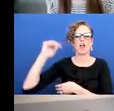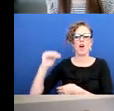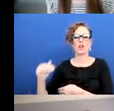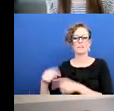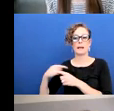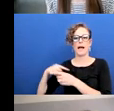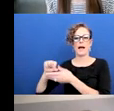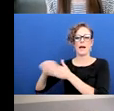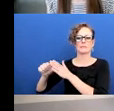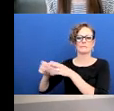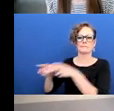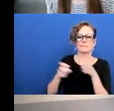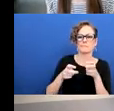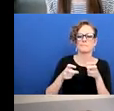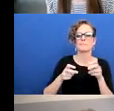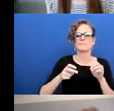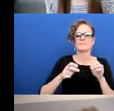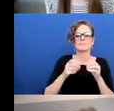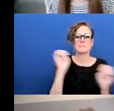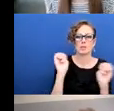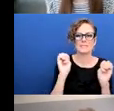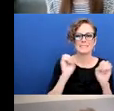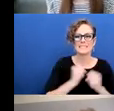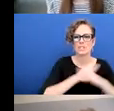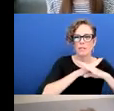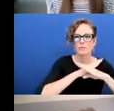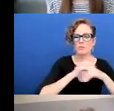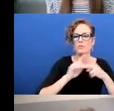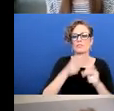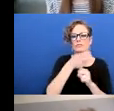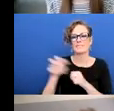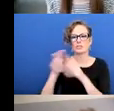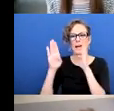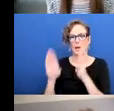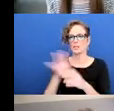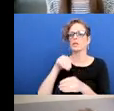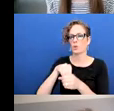pueden financiar. Yo quisiera señalar refugio de